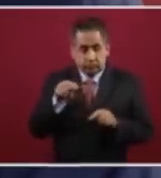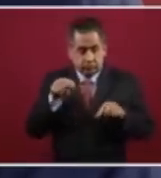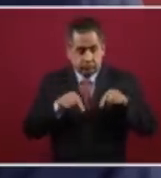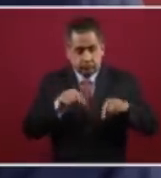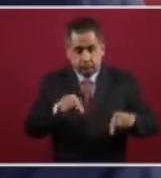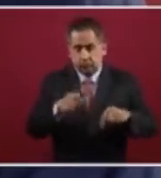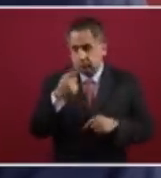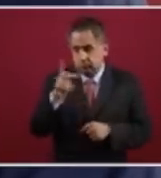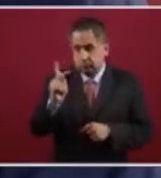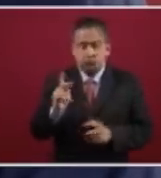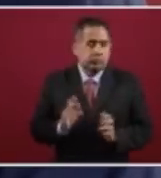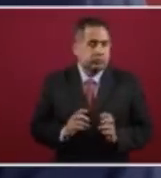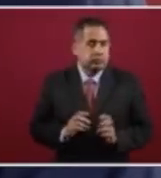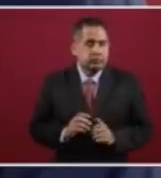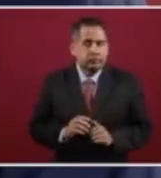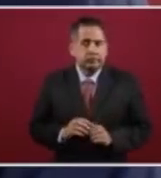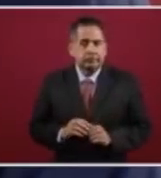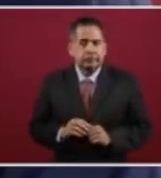pero